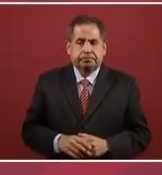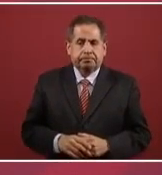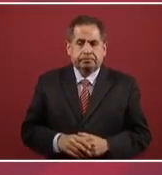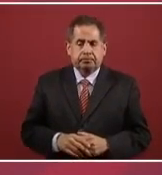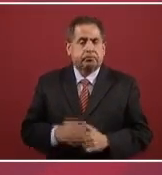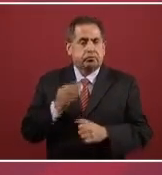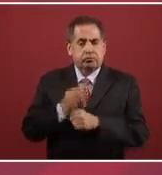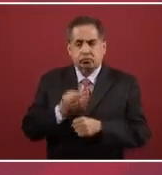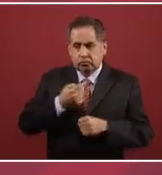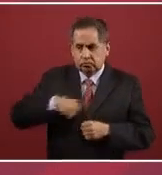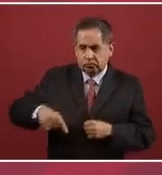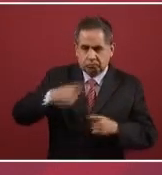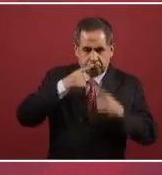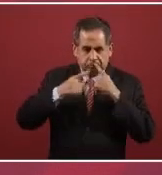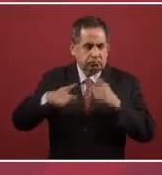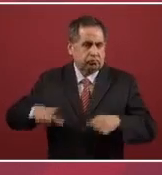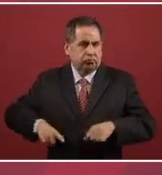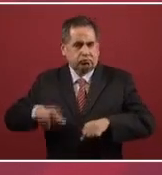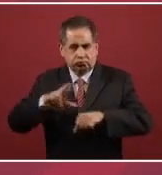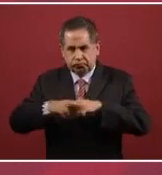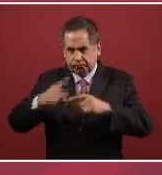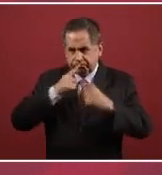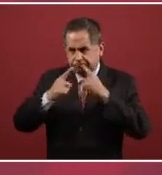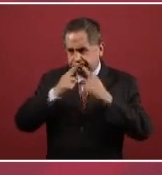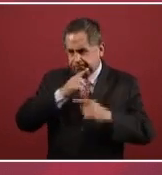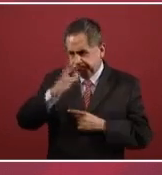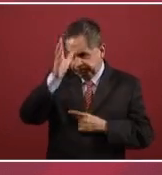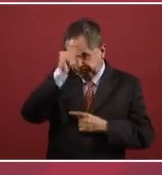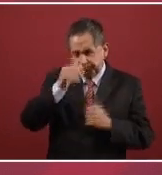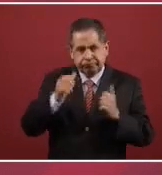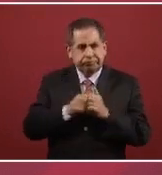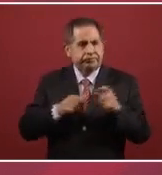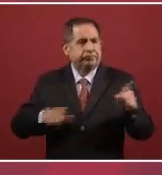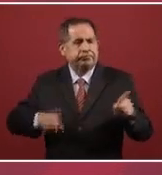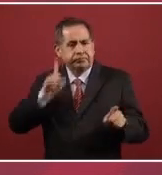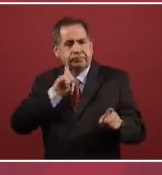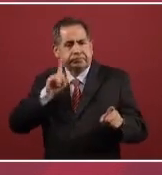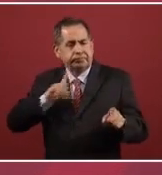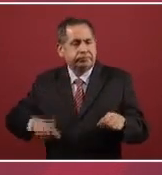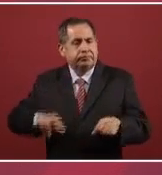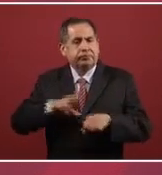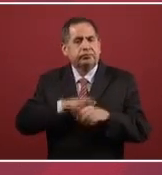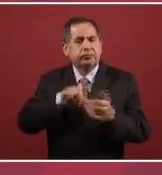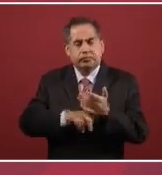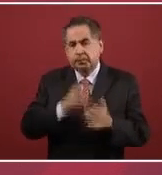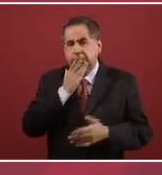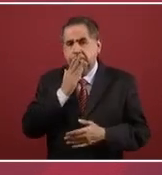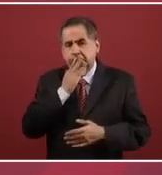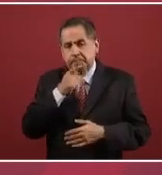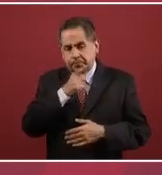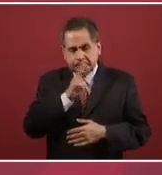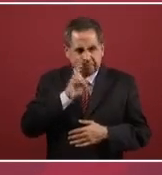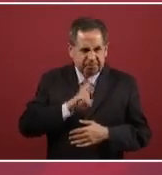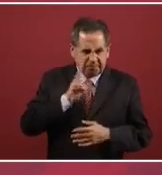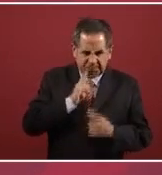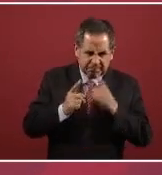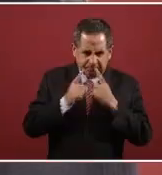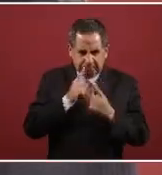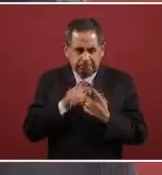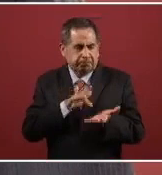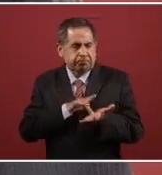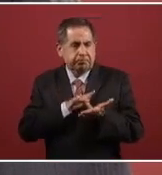llegando a acuerdos con los gobernadores, en este caso con la gobernadora de Sonora, para